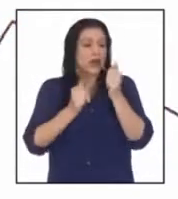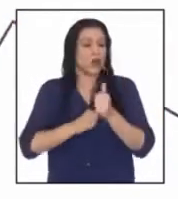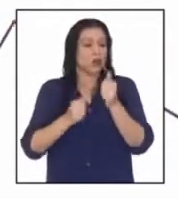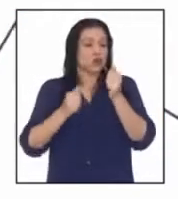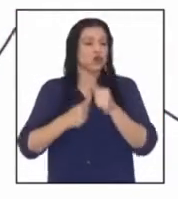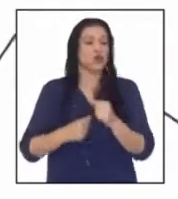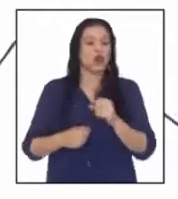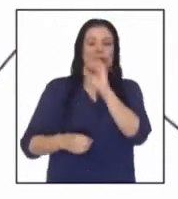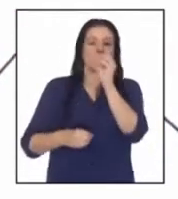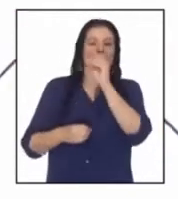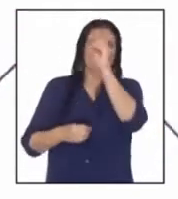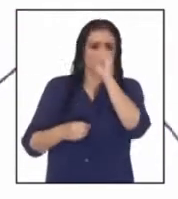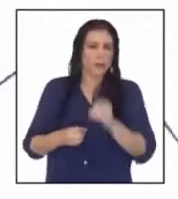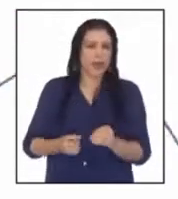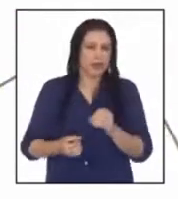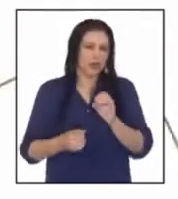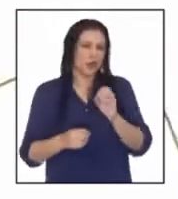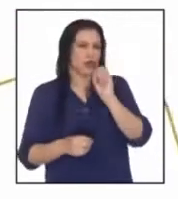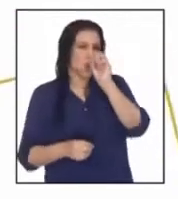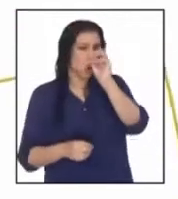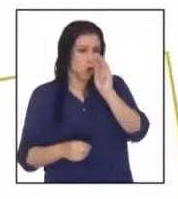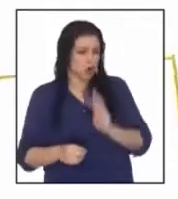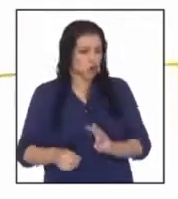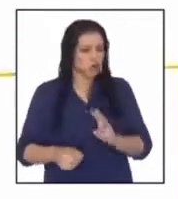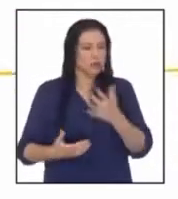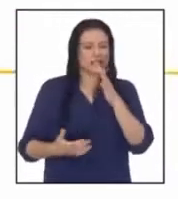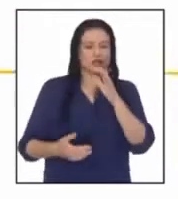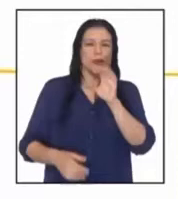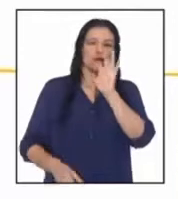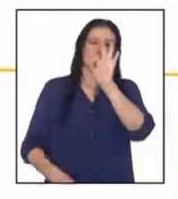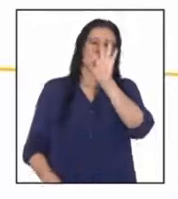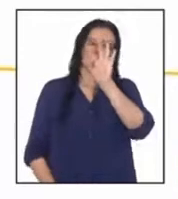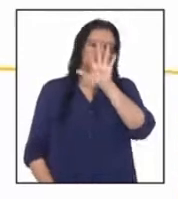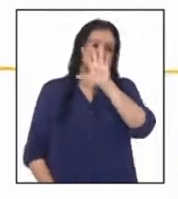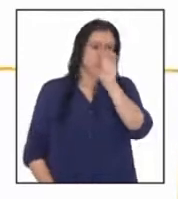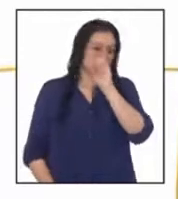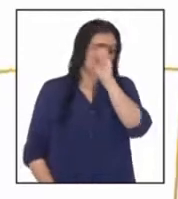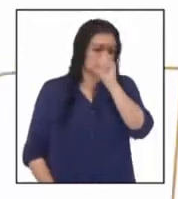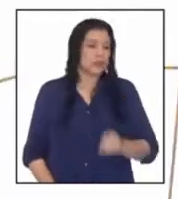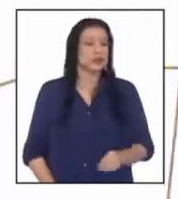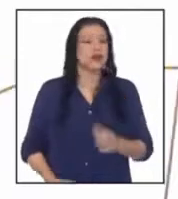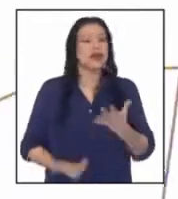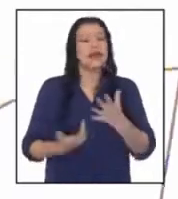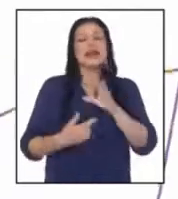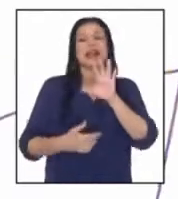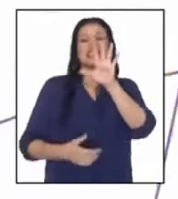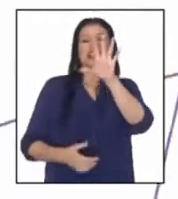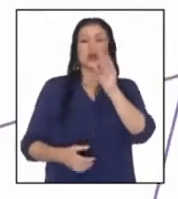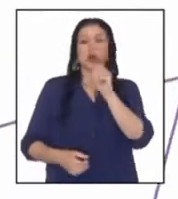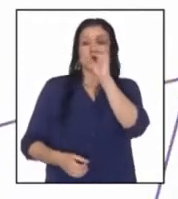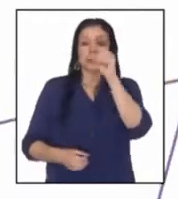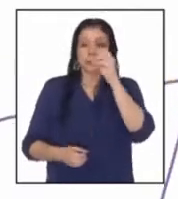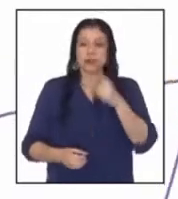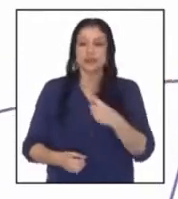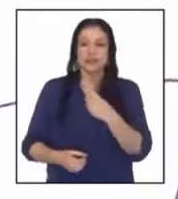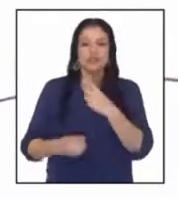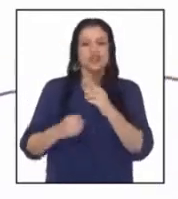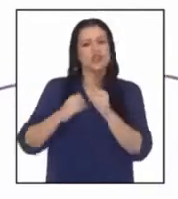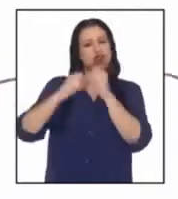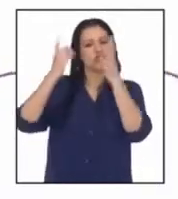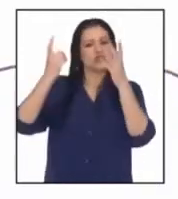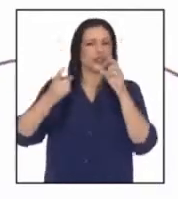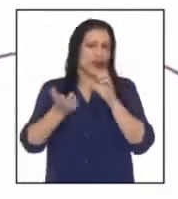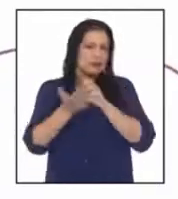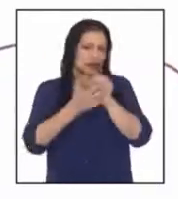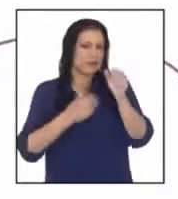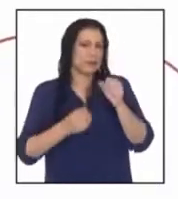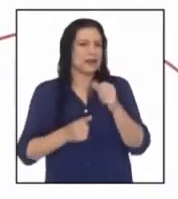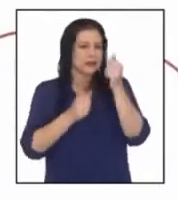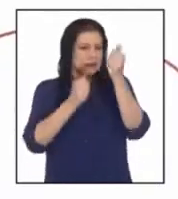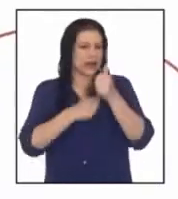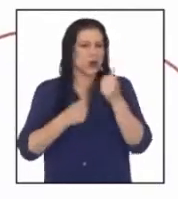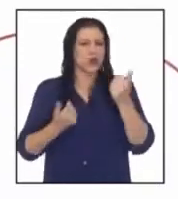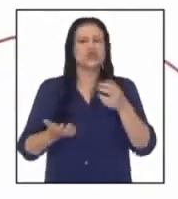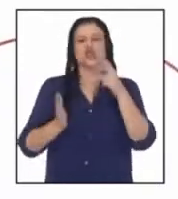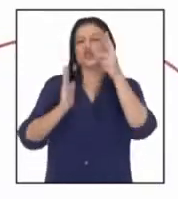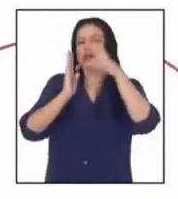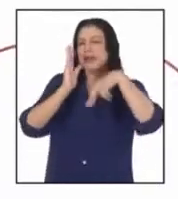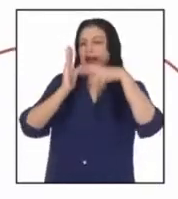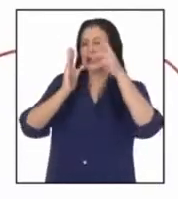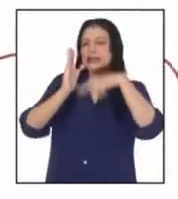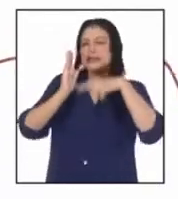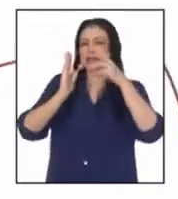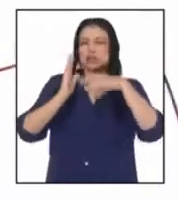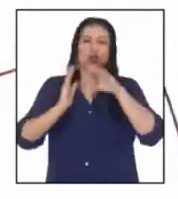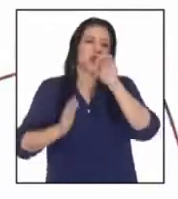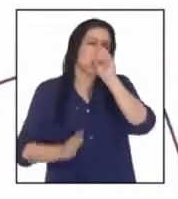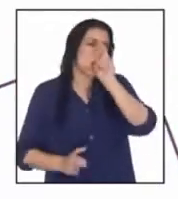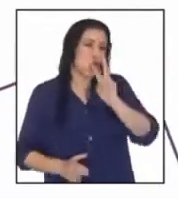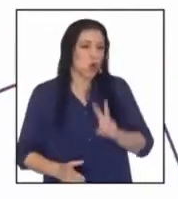de oxígeno estuvo alrededor del 95%. Que el 50% de los días del mes de agosto tuvo registro del nivel de saturación